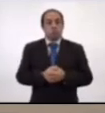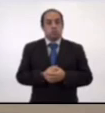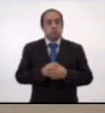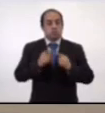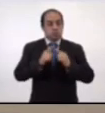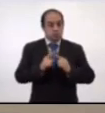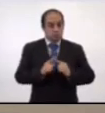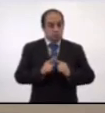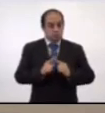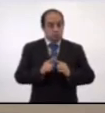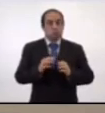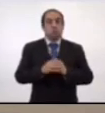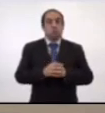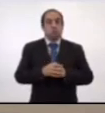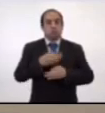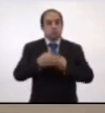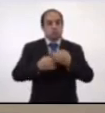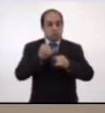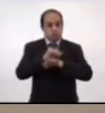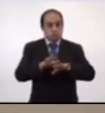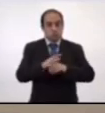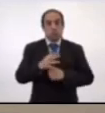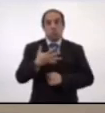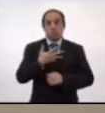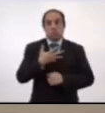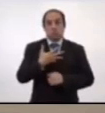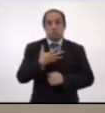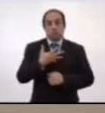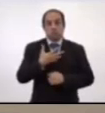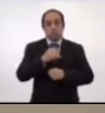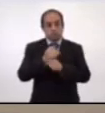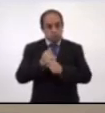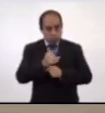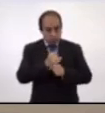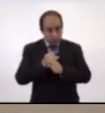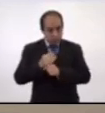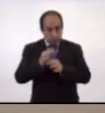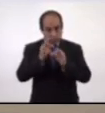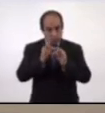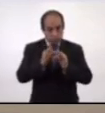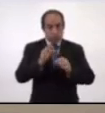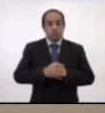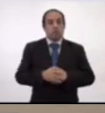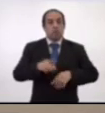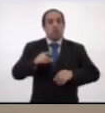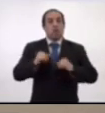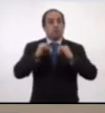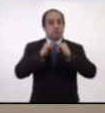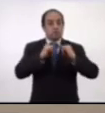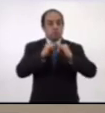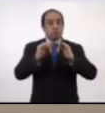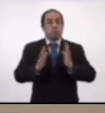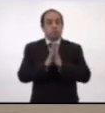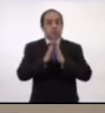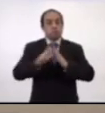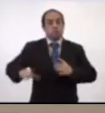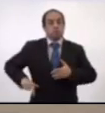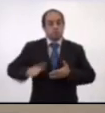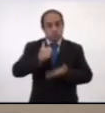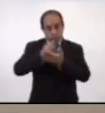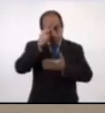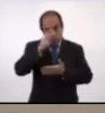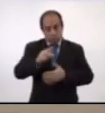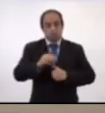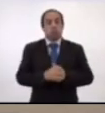tareas, toda la información para llevar a cabo la investigación. Las dependencias involucradas del Gobierno de la Ciudad